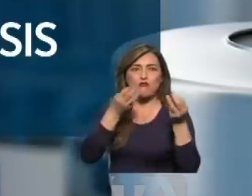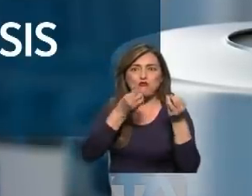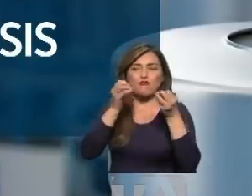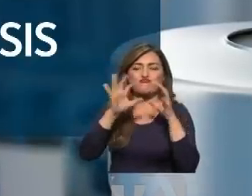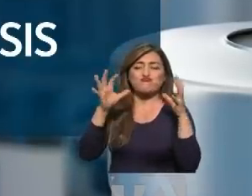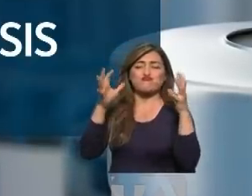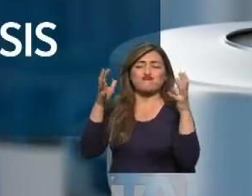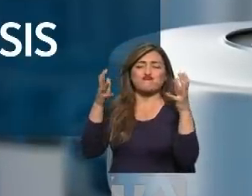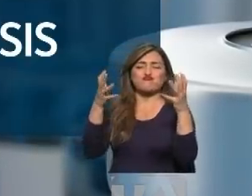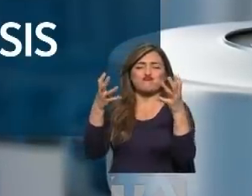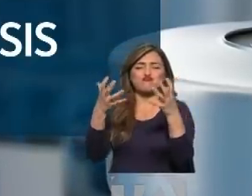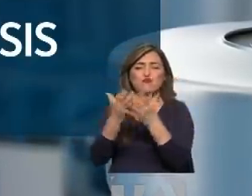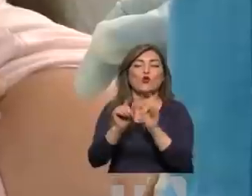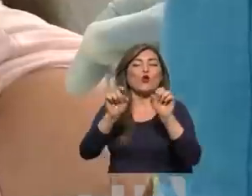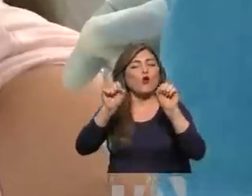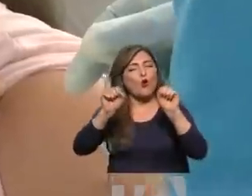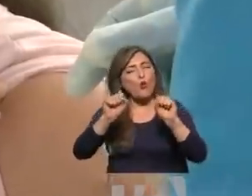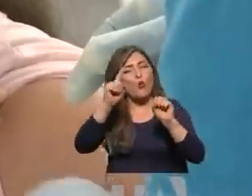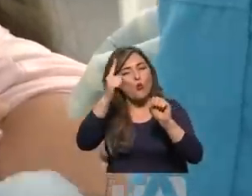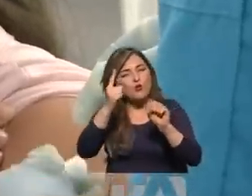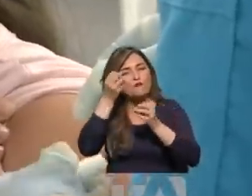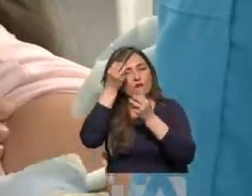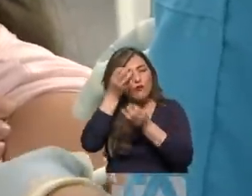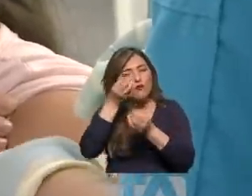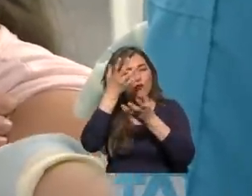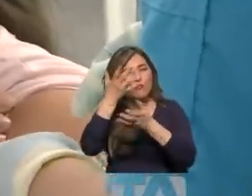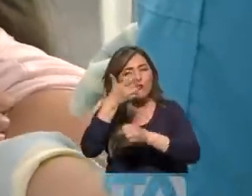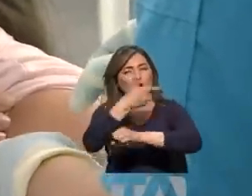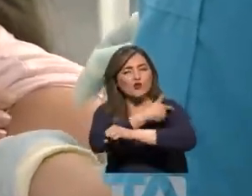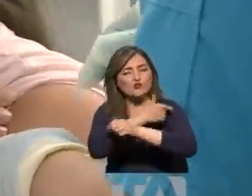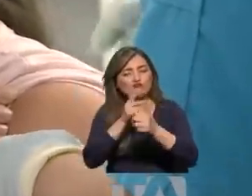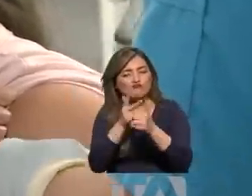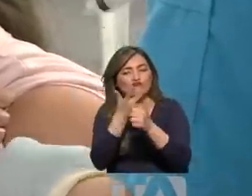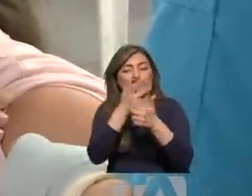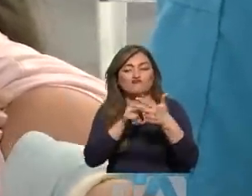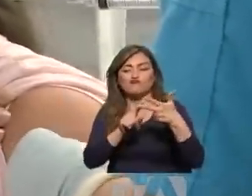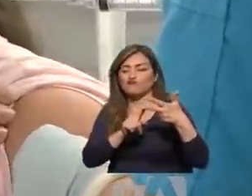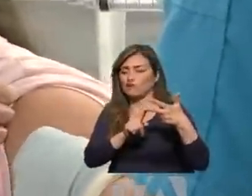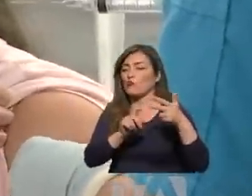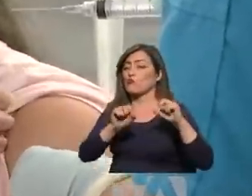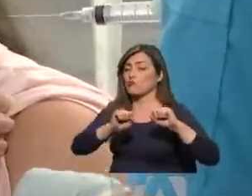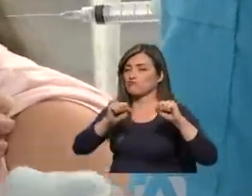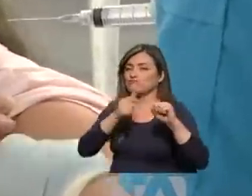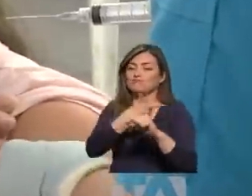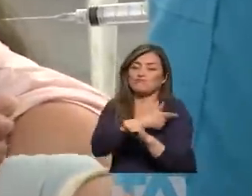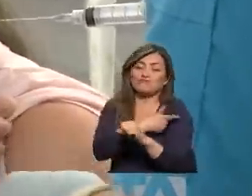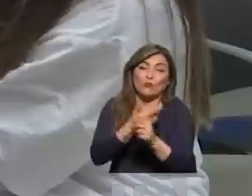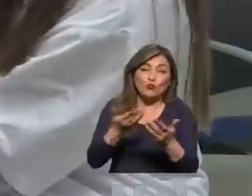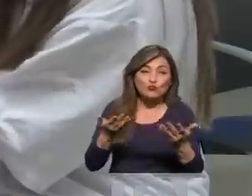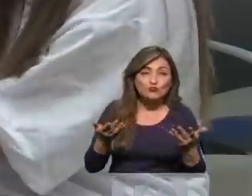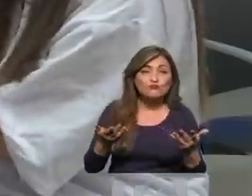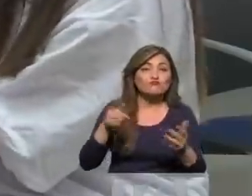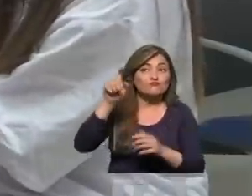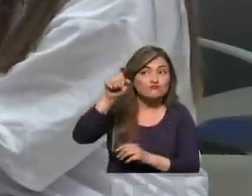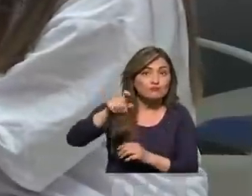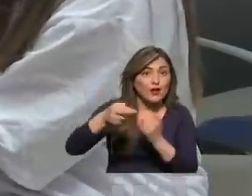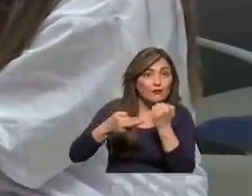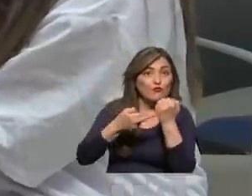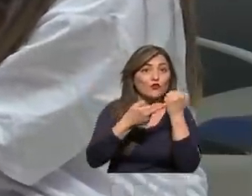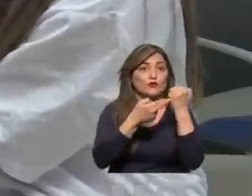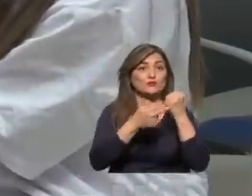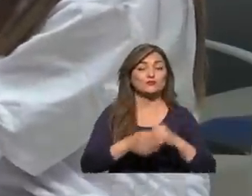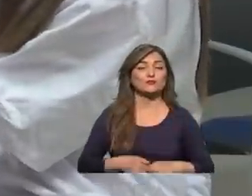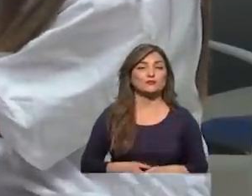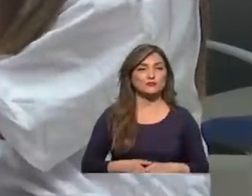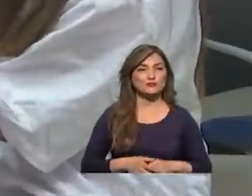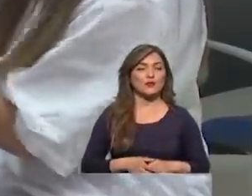ha sido la posibilidad de ampliar el esquema de vacunación a una tercera dosis de aquellas vacunas que definitivamente necesitan 2 dosis, es